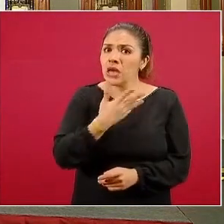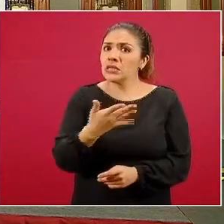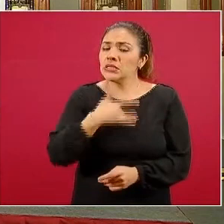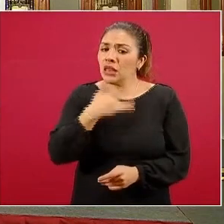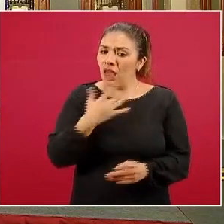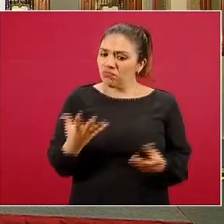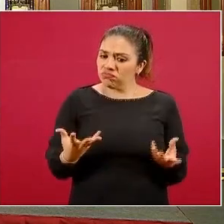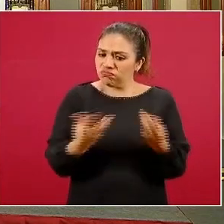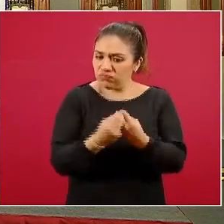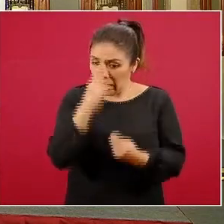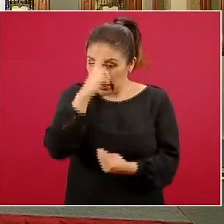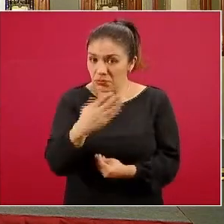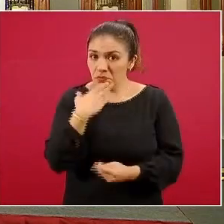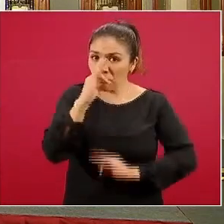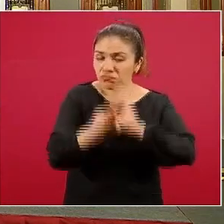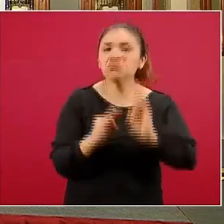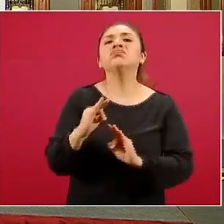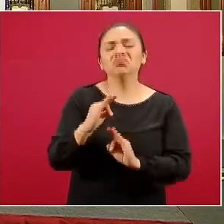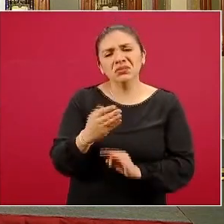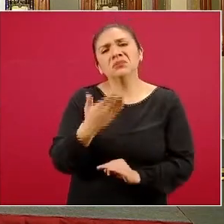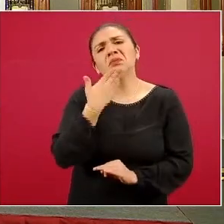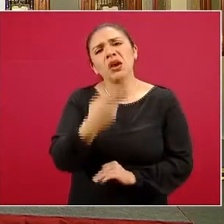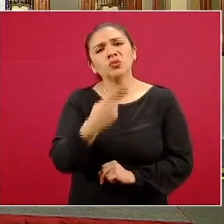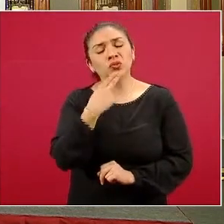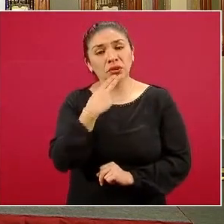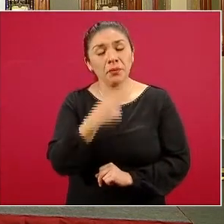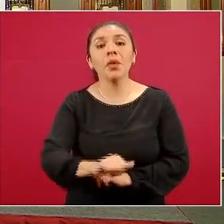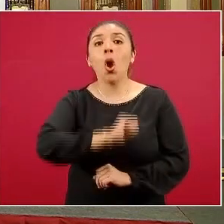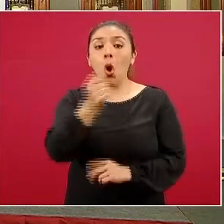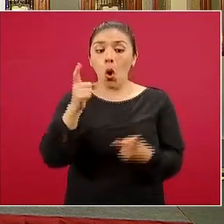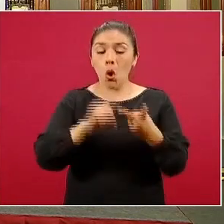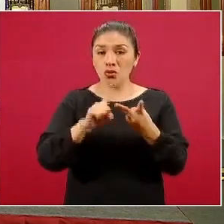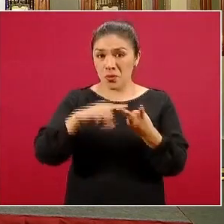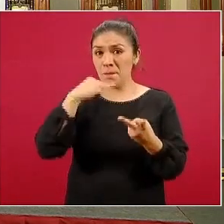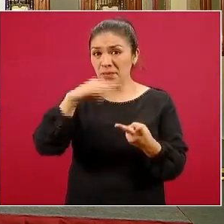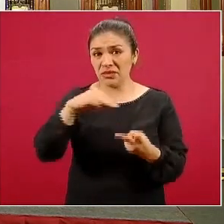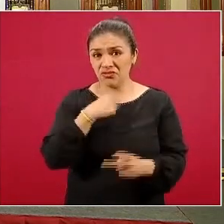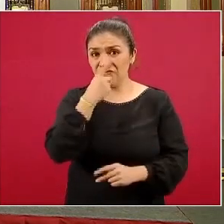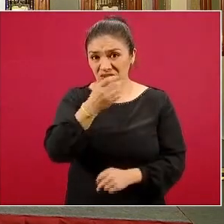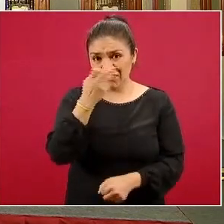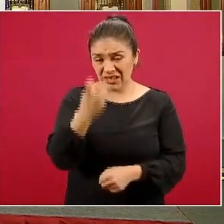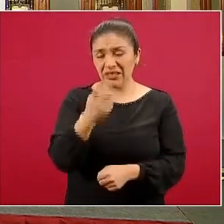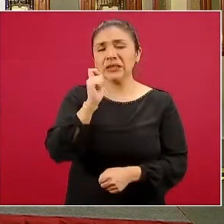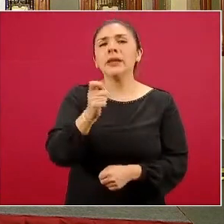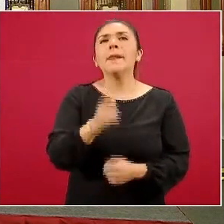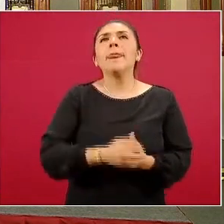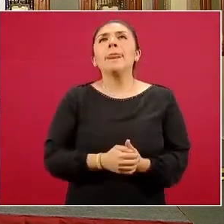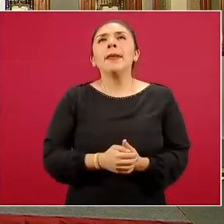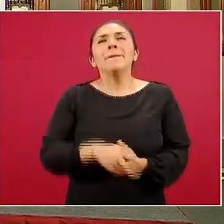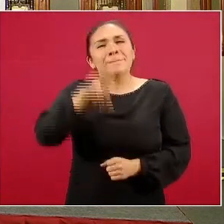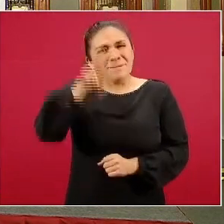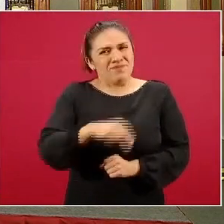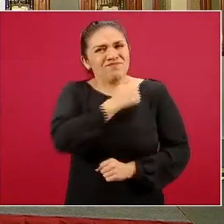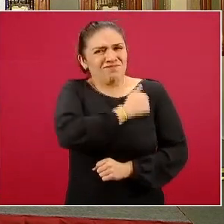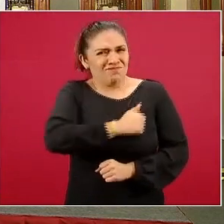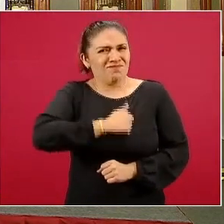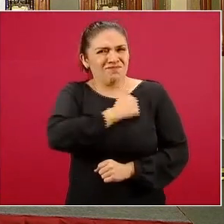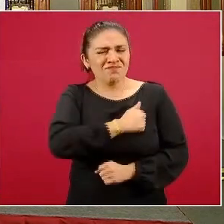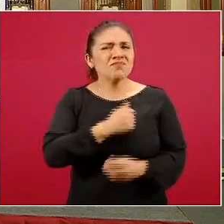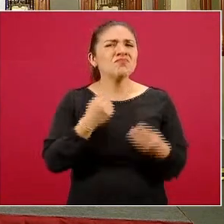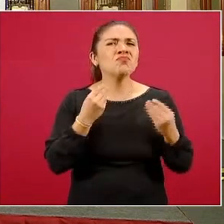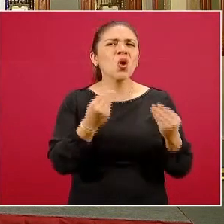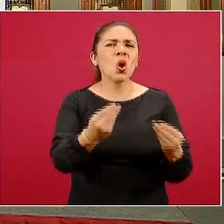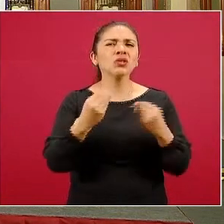adherencia. Y el otro mensaje que también es muy importante señalar en este sentido es que desafortunadamente existe